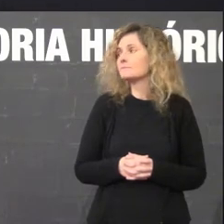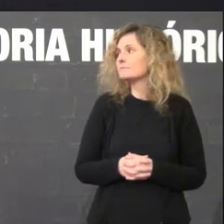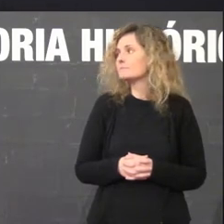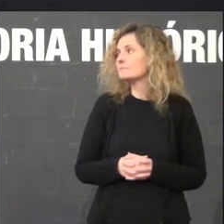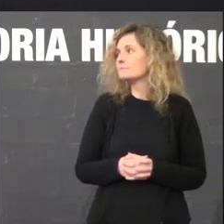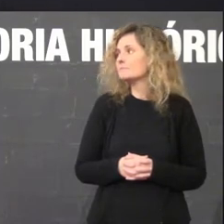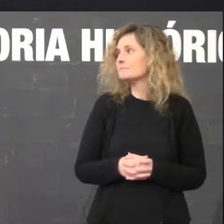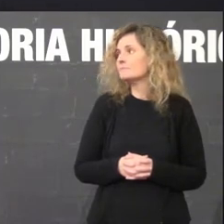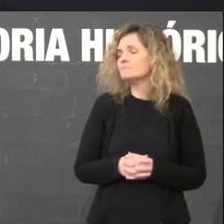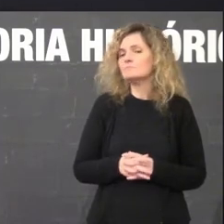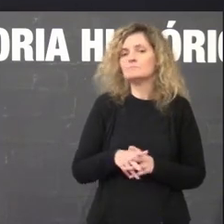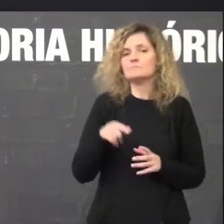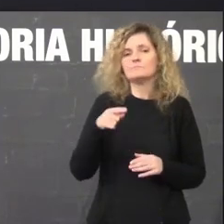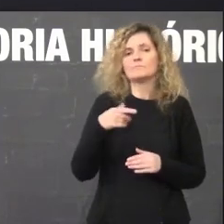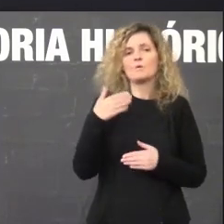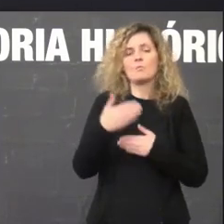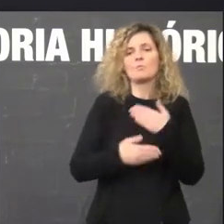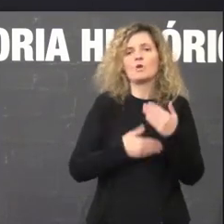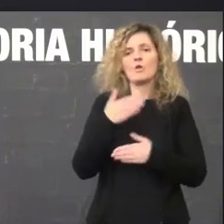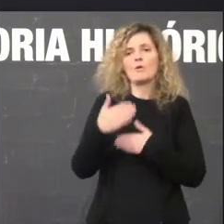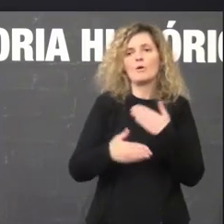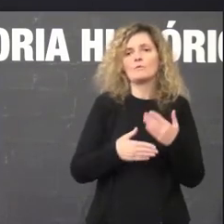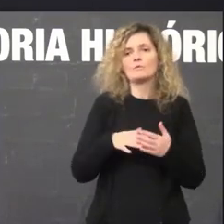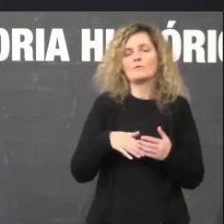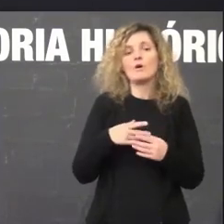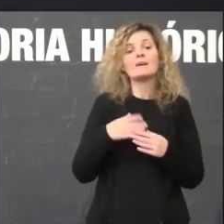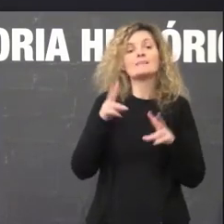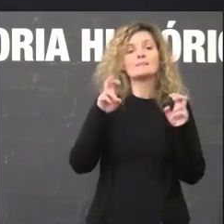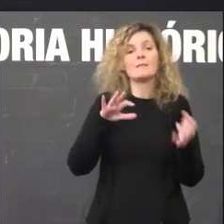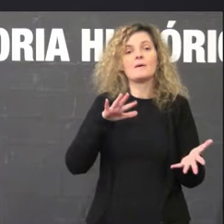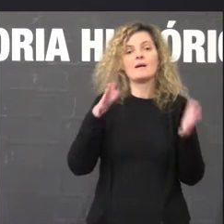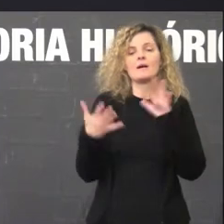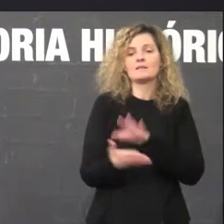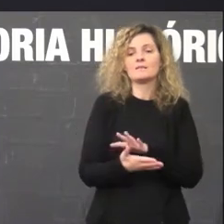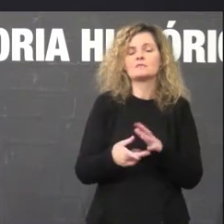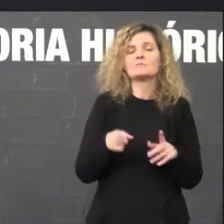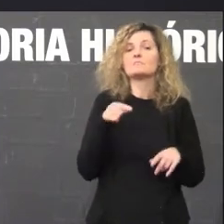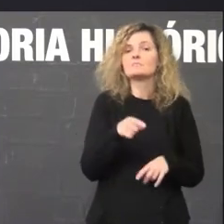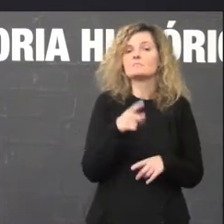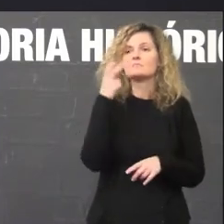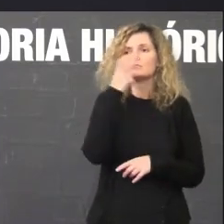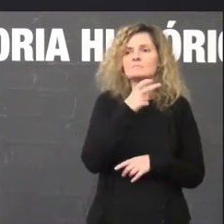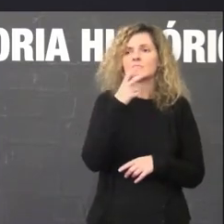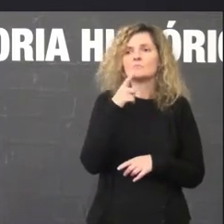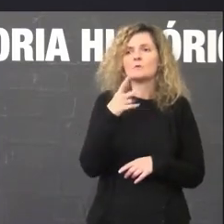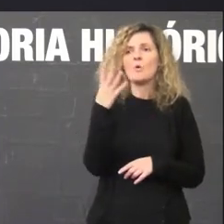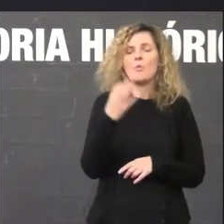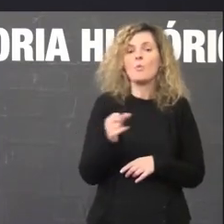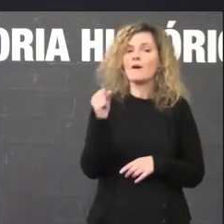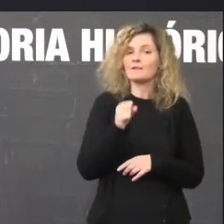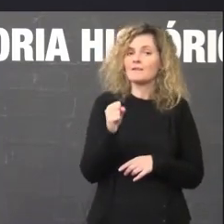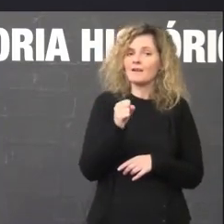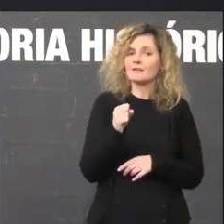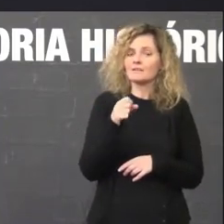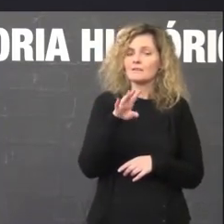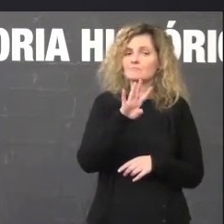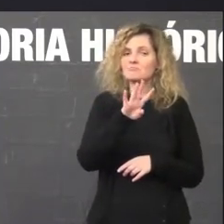E todo este proceso durante a transición e durante estes 40 anos,